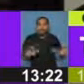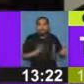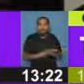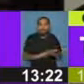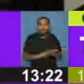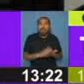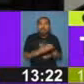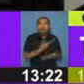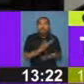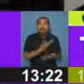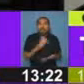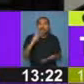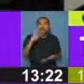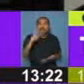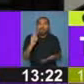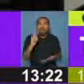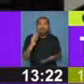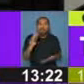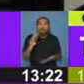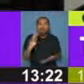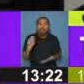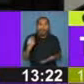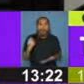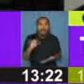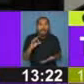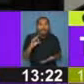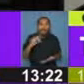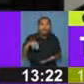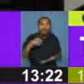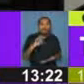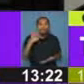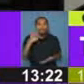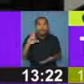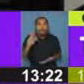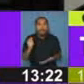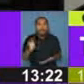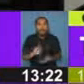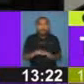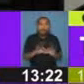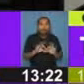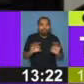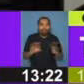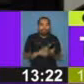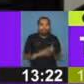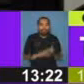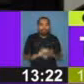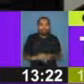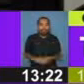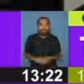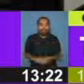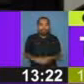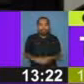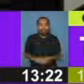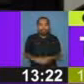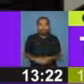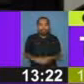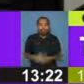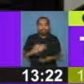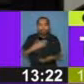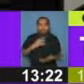de conectividad para todas las escuelas de la provincia estoy firmando la adjudicación la semana que